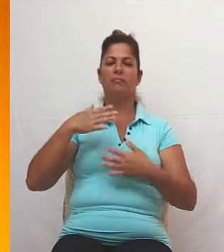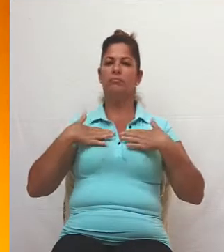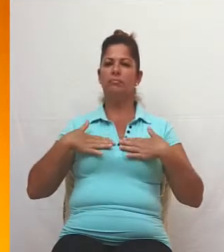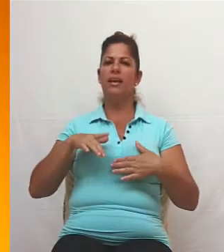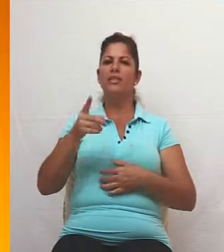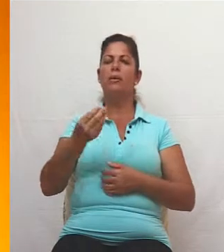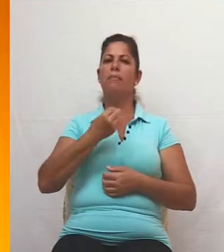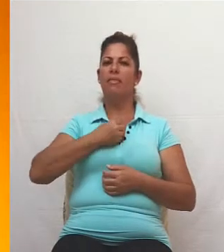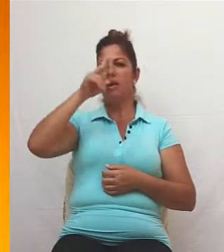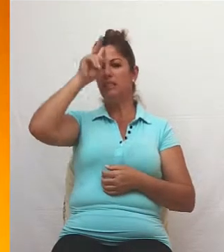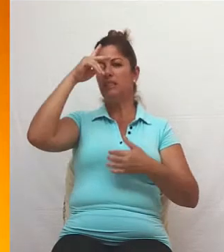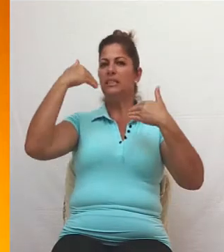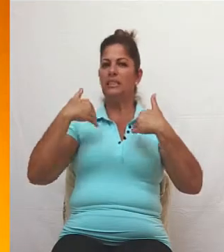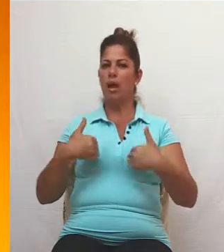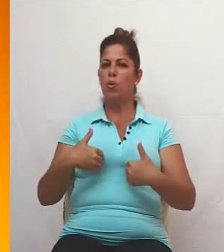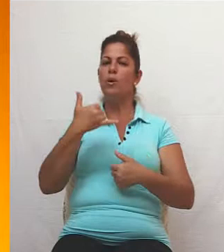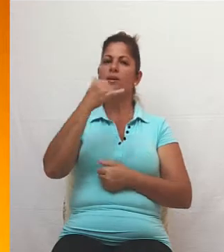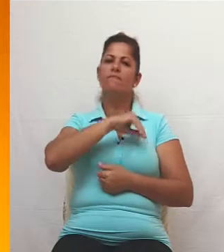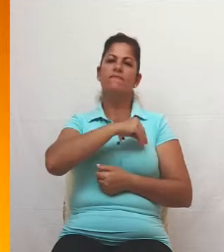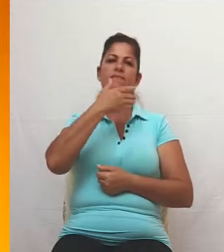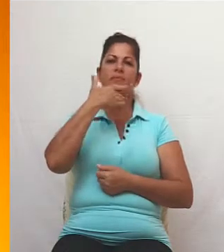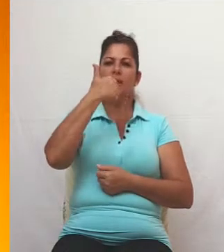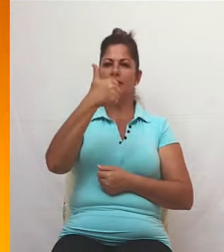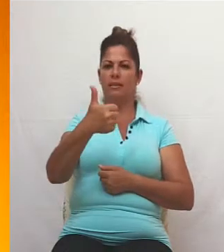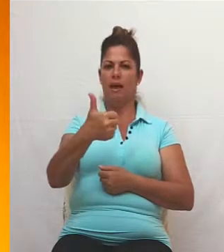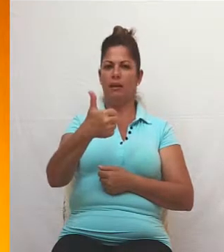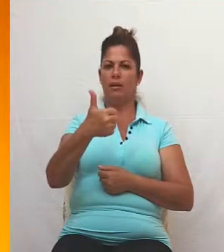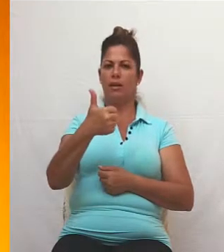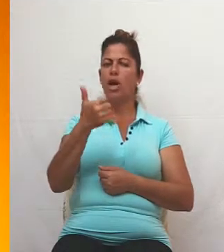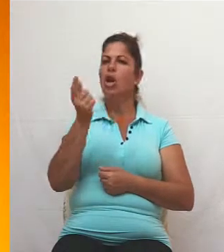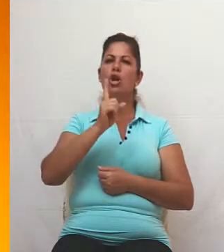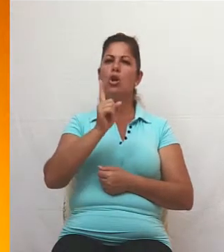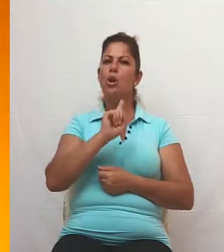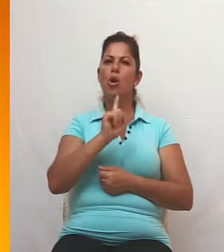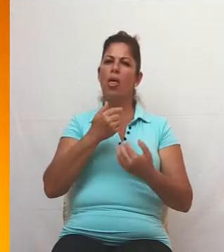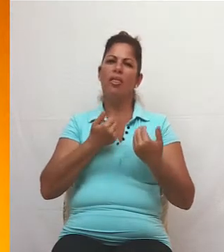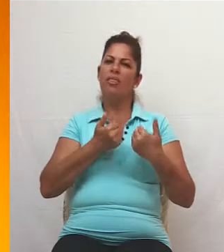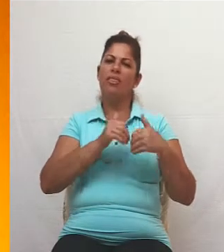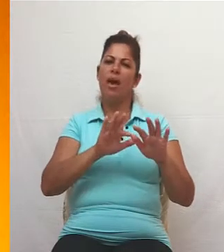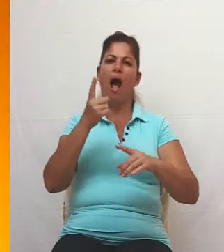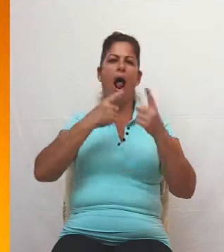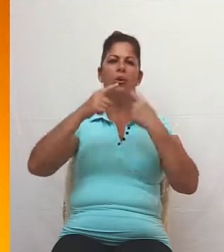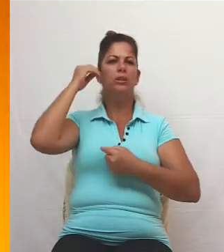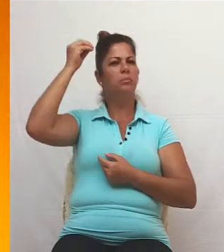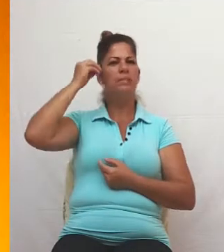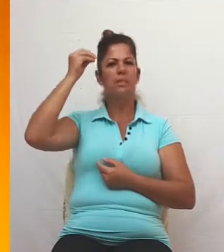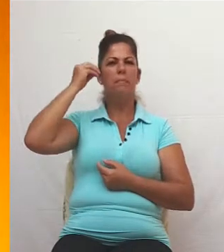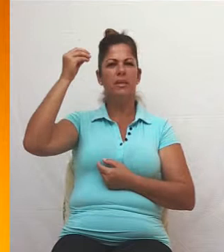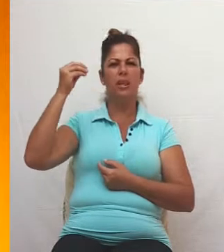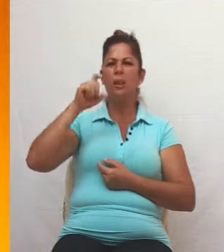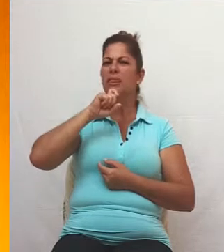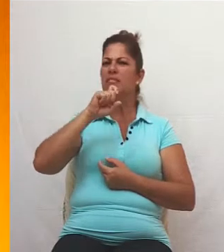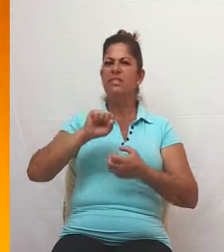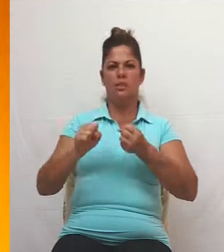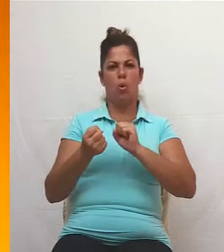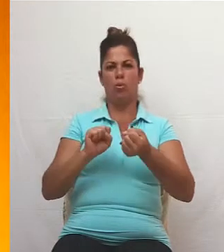y vivir el presente es un acto de higiene mental pues nos brinda salud y bienestar